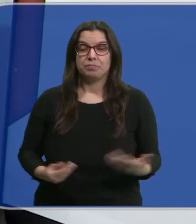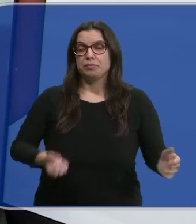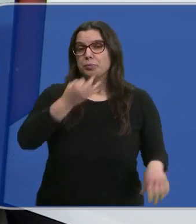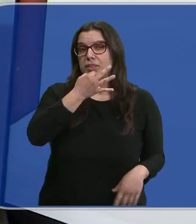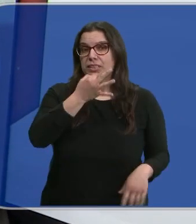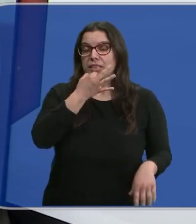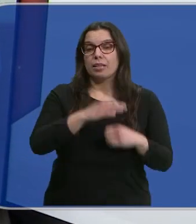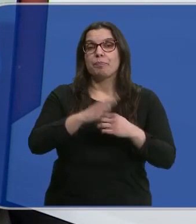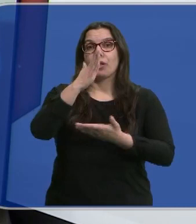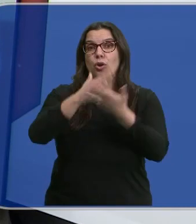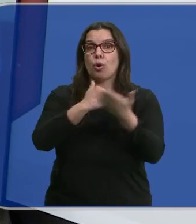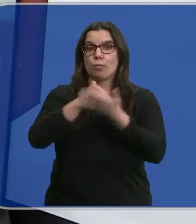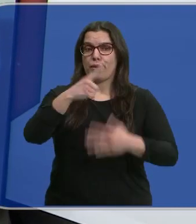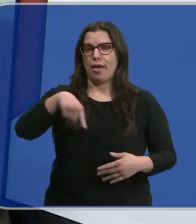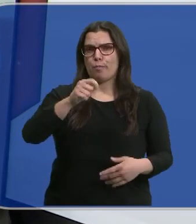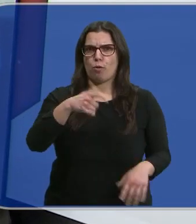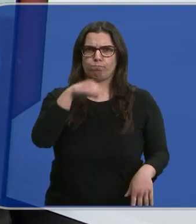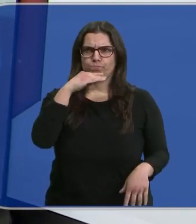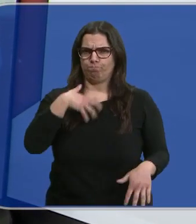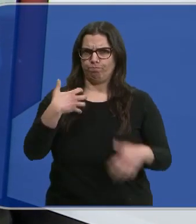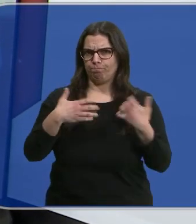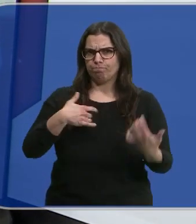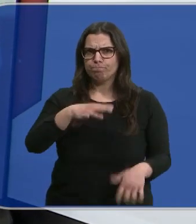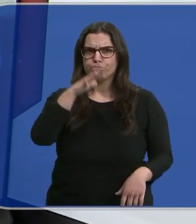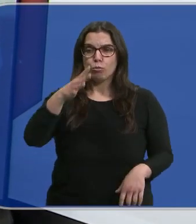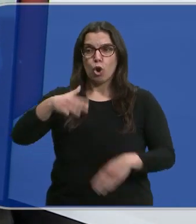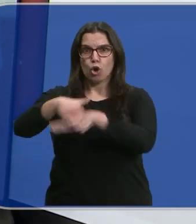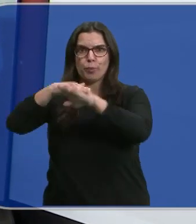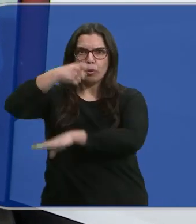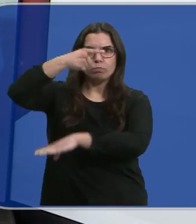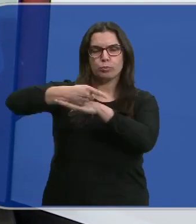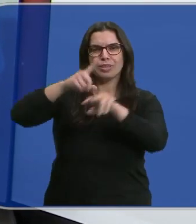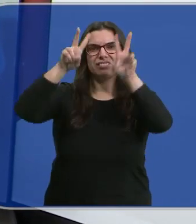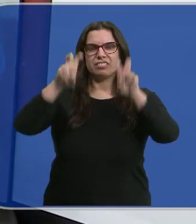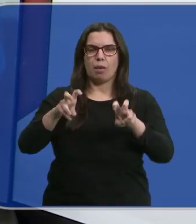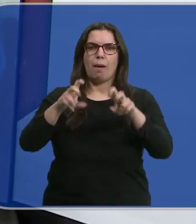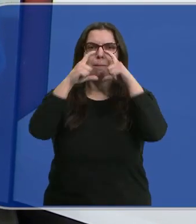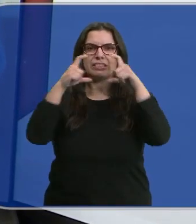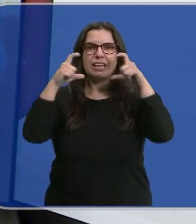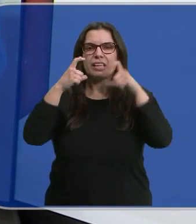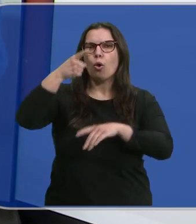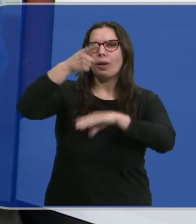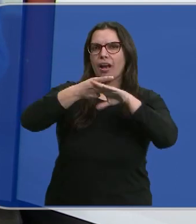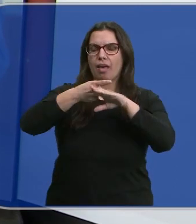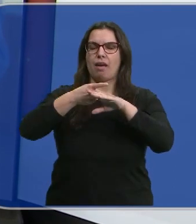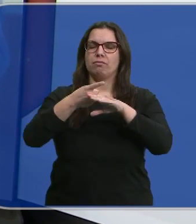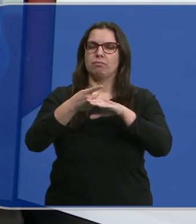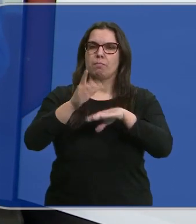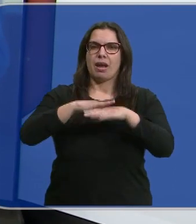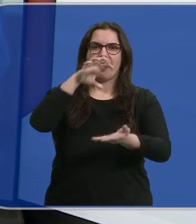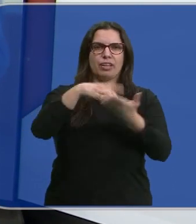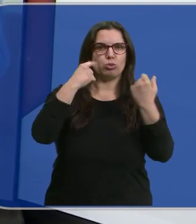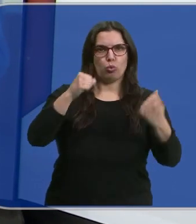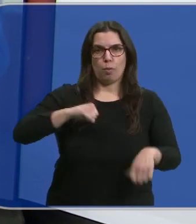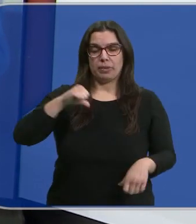Buenas tardes. Las comunidades autónomas se revuelven contra la imposición del Gobierno respecto a la obligatoriedad de las mascarillas. La ministra ya